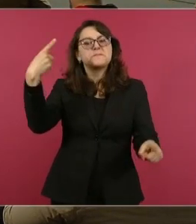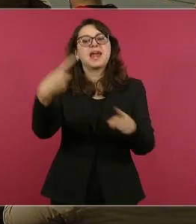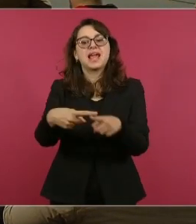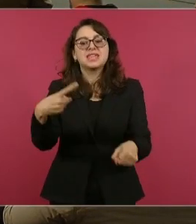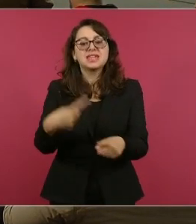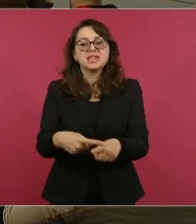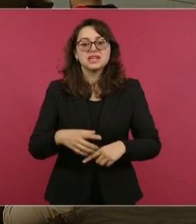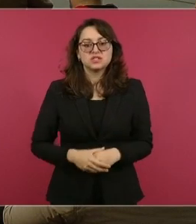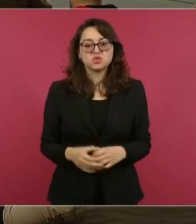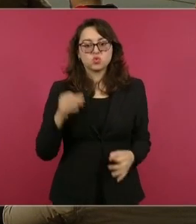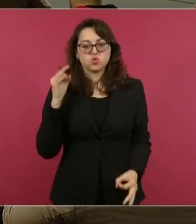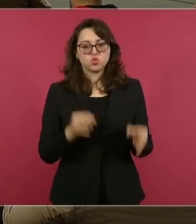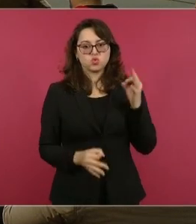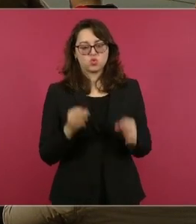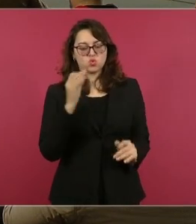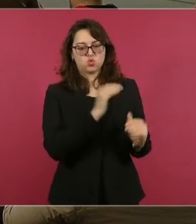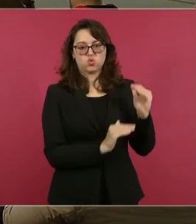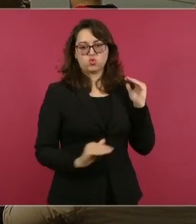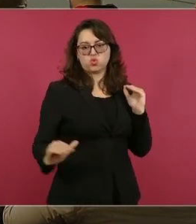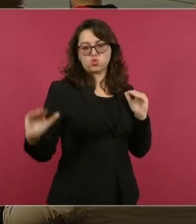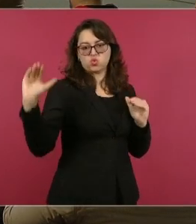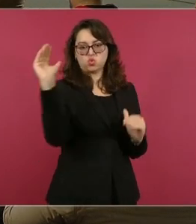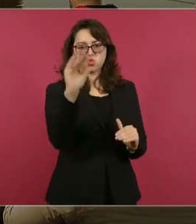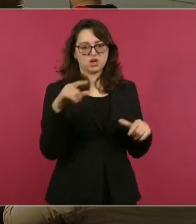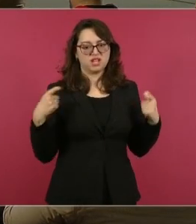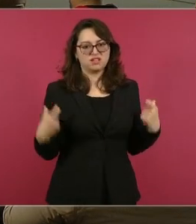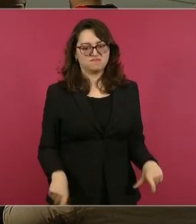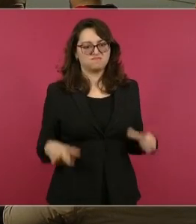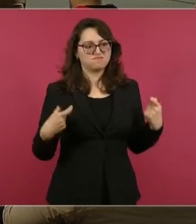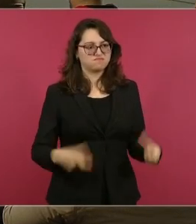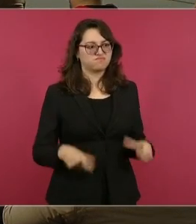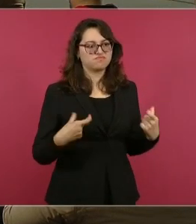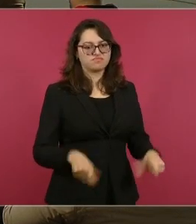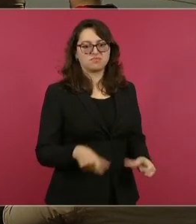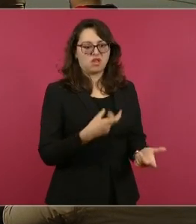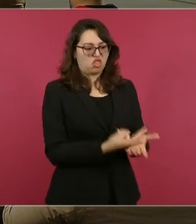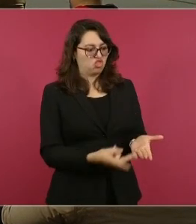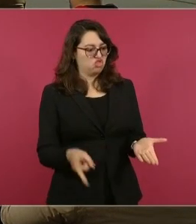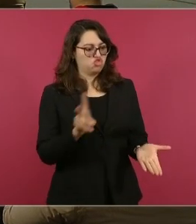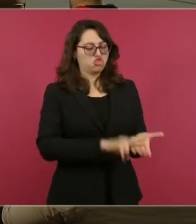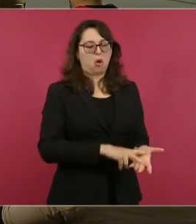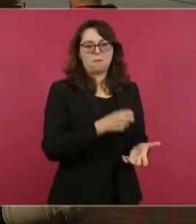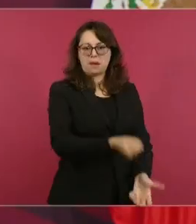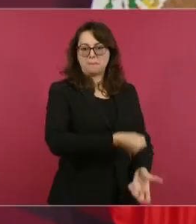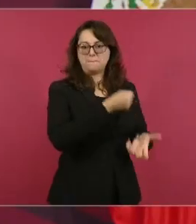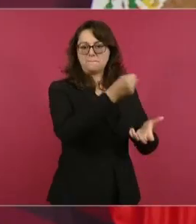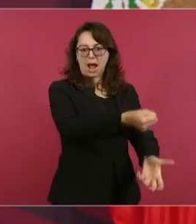ganan lo justo, hasta poco.